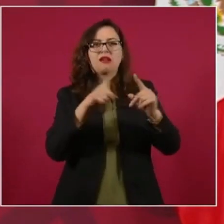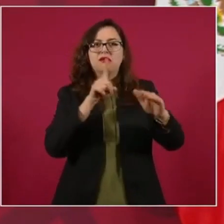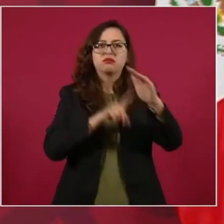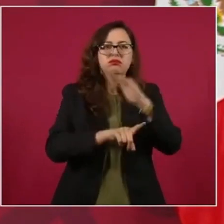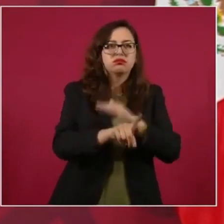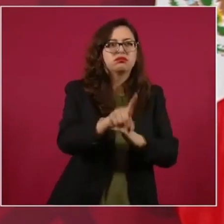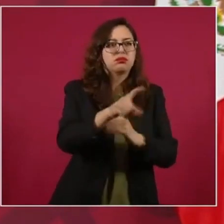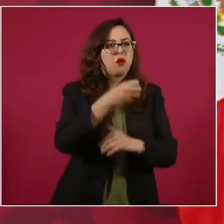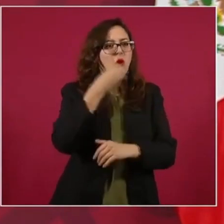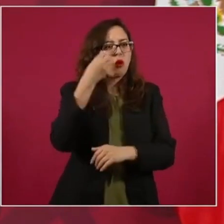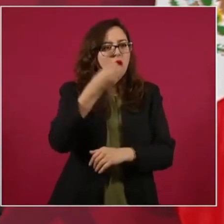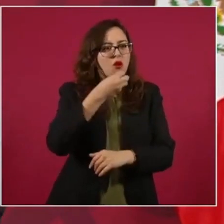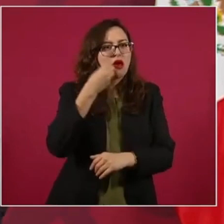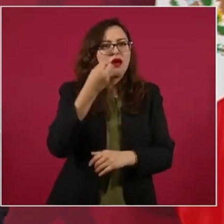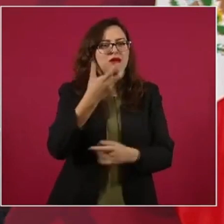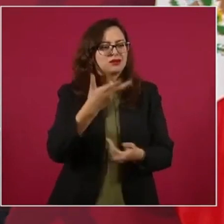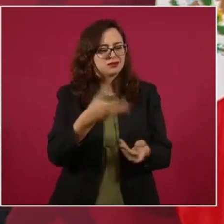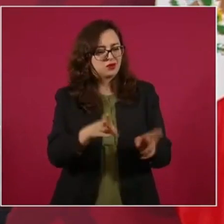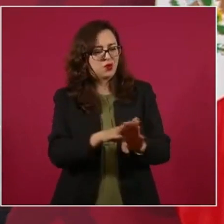y a los templos?